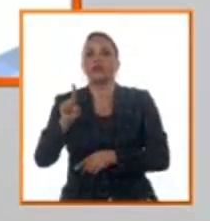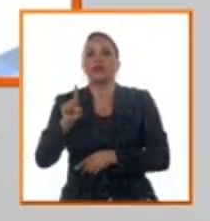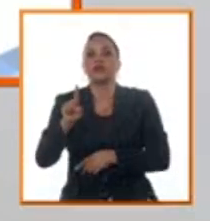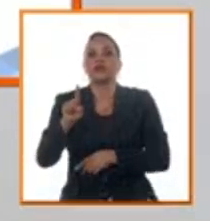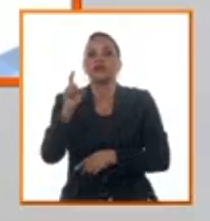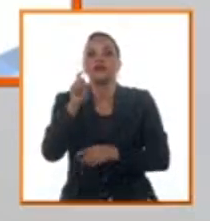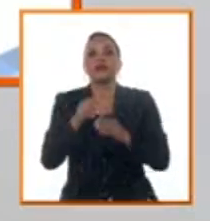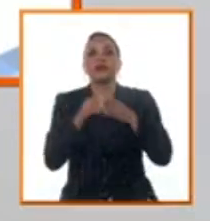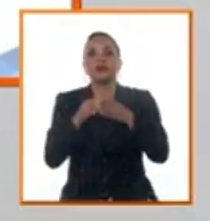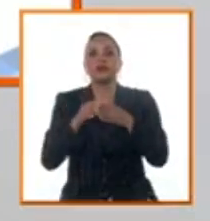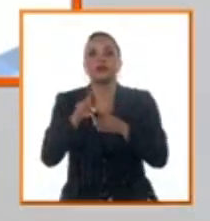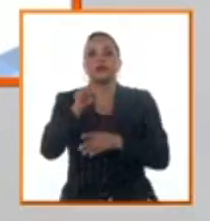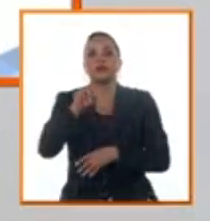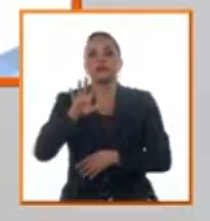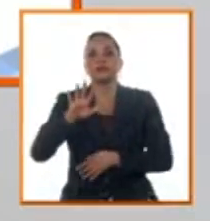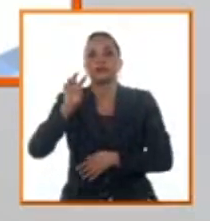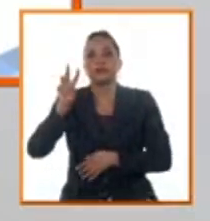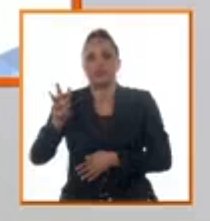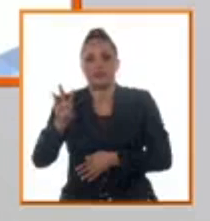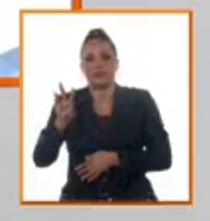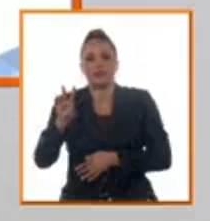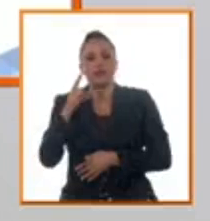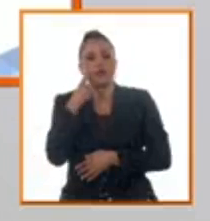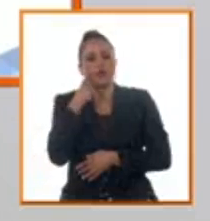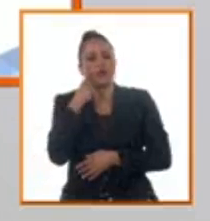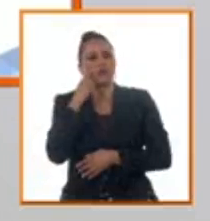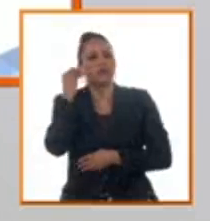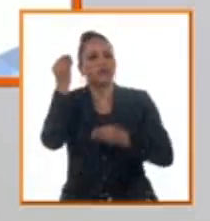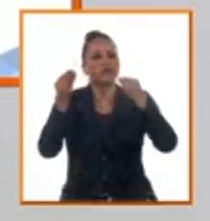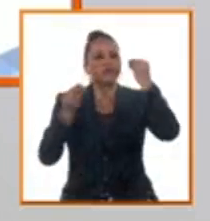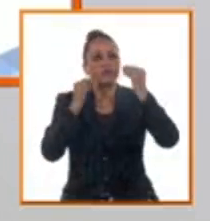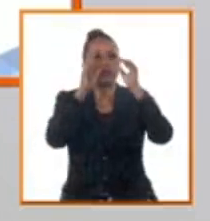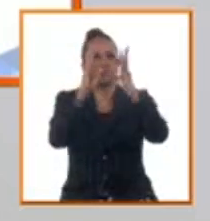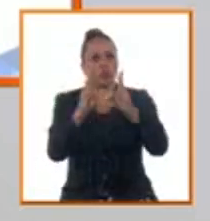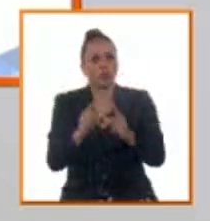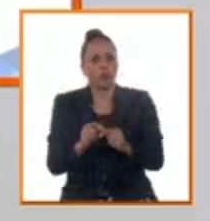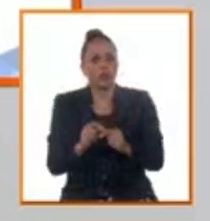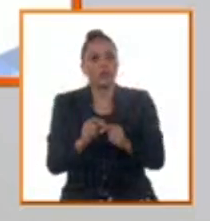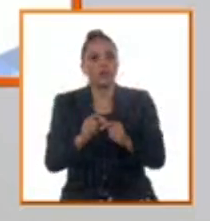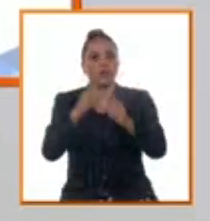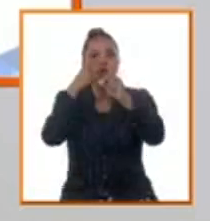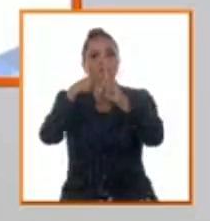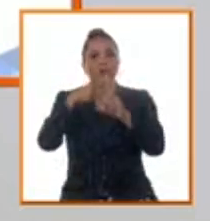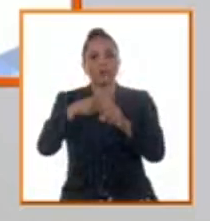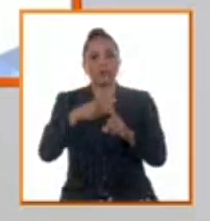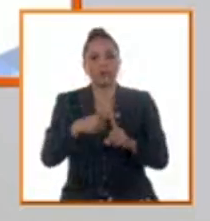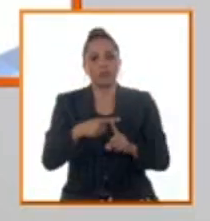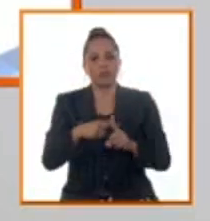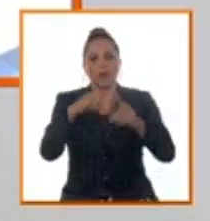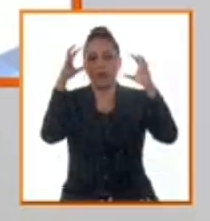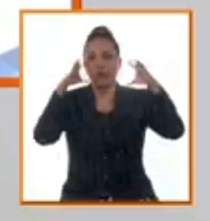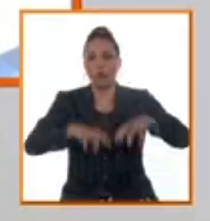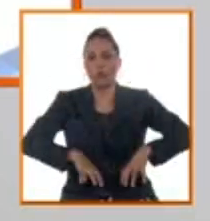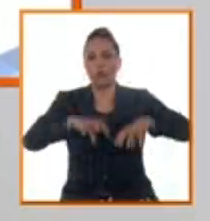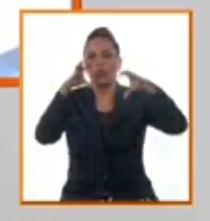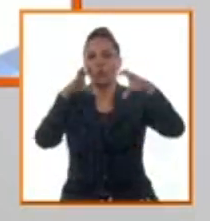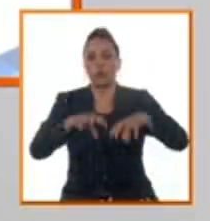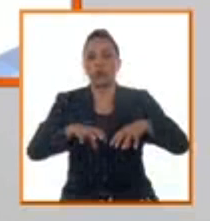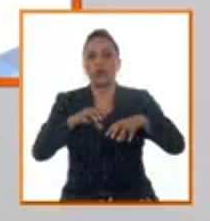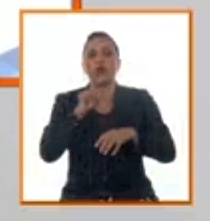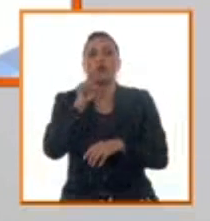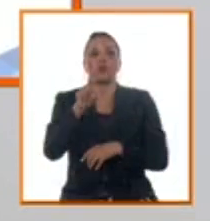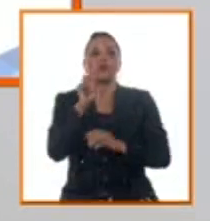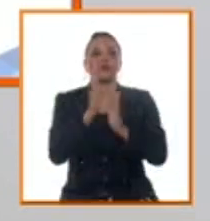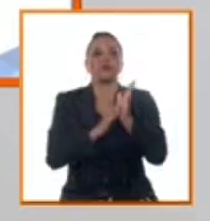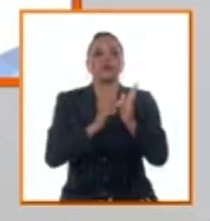O sea, cuando usted toma estos datos y hace un análisis, pues al sumar los acumulados de lluvia de la última decena de mayo y los acumulados de